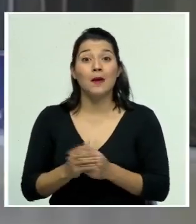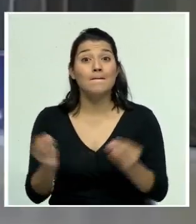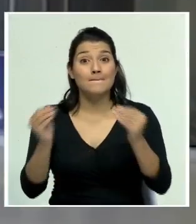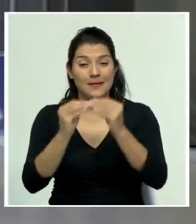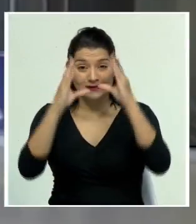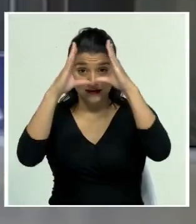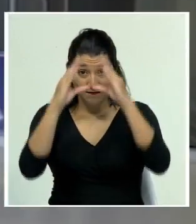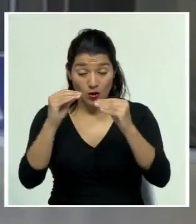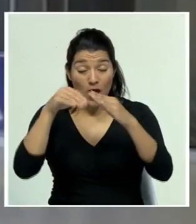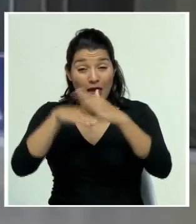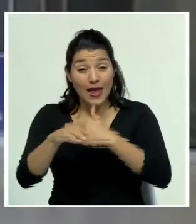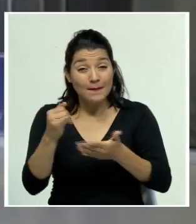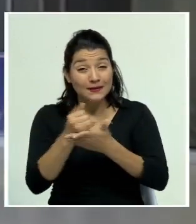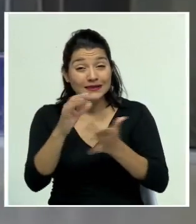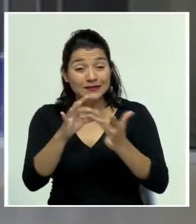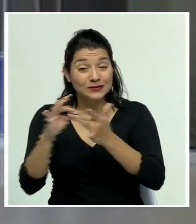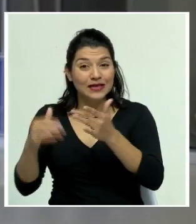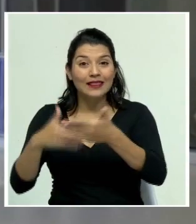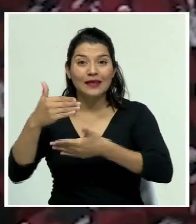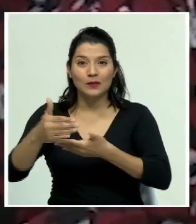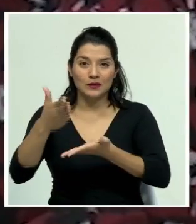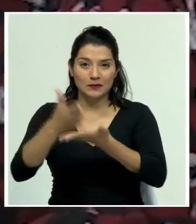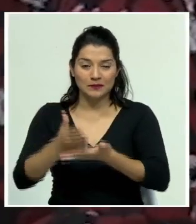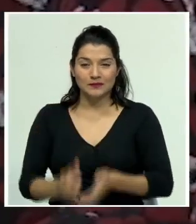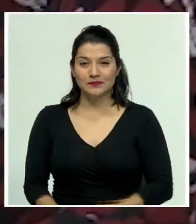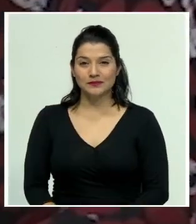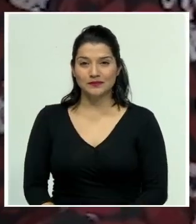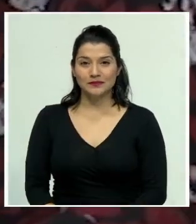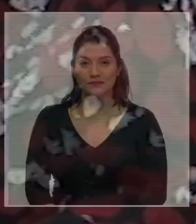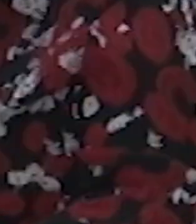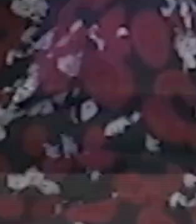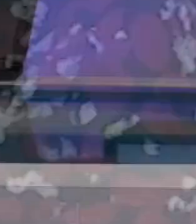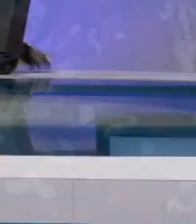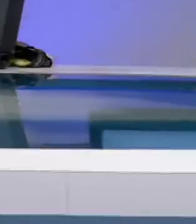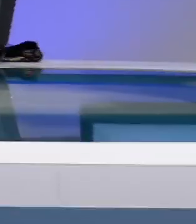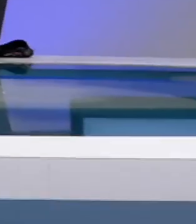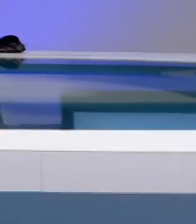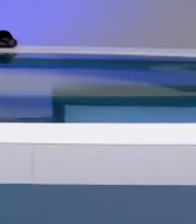detalles en un reportaje especial al regresar de la pausa.